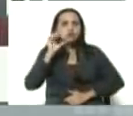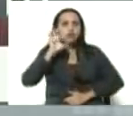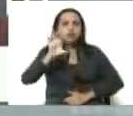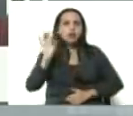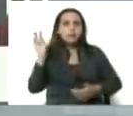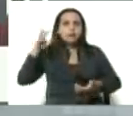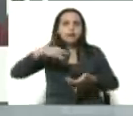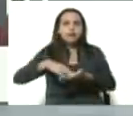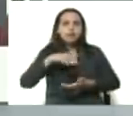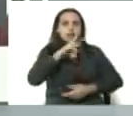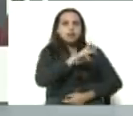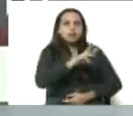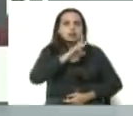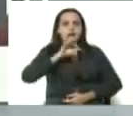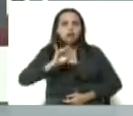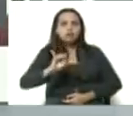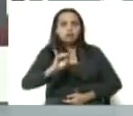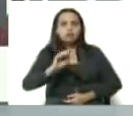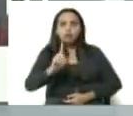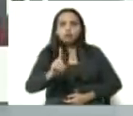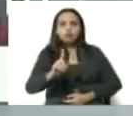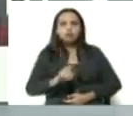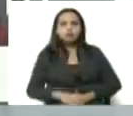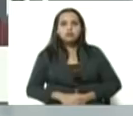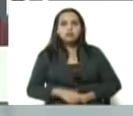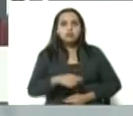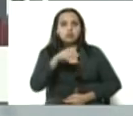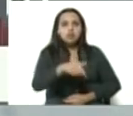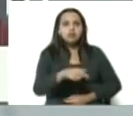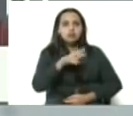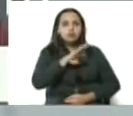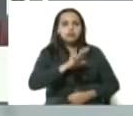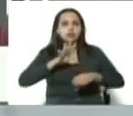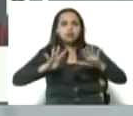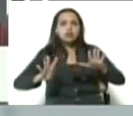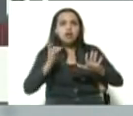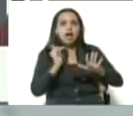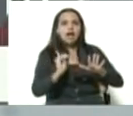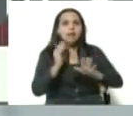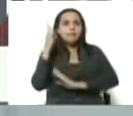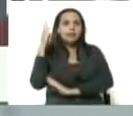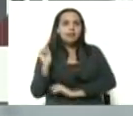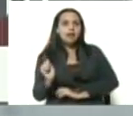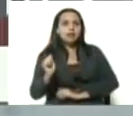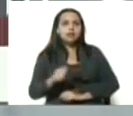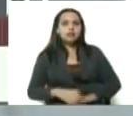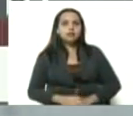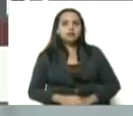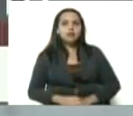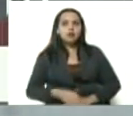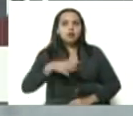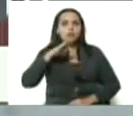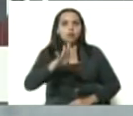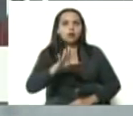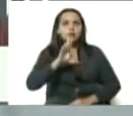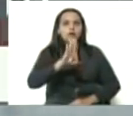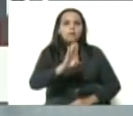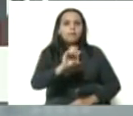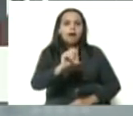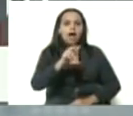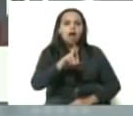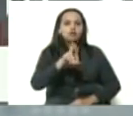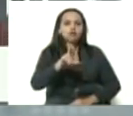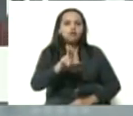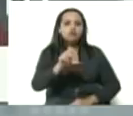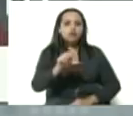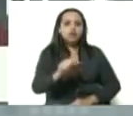31 casos de los 49 que registra hoy son de Petare. 4 de Baruta, 3